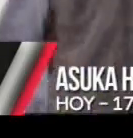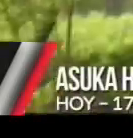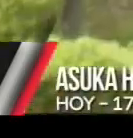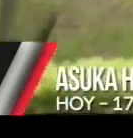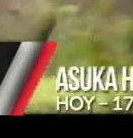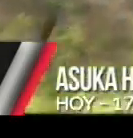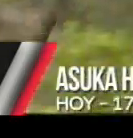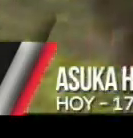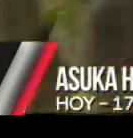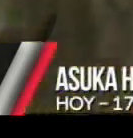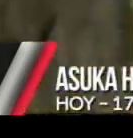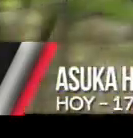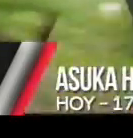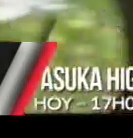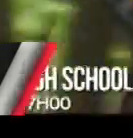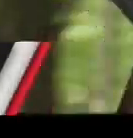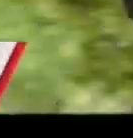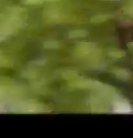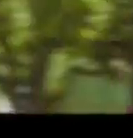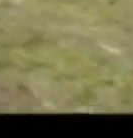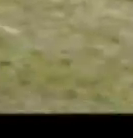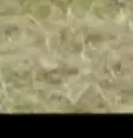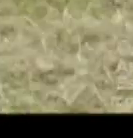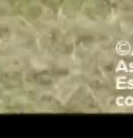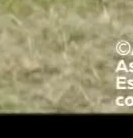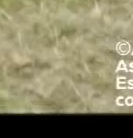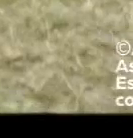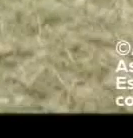tropiezo puede cambiarlo todo.